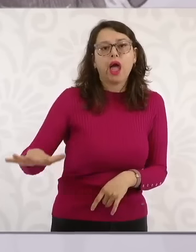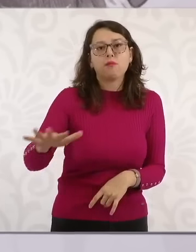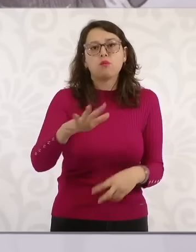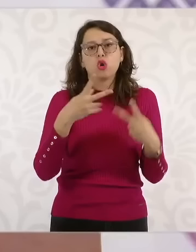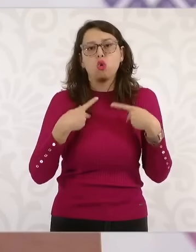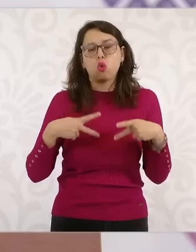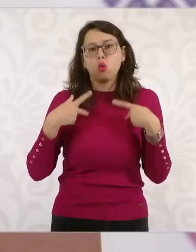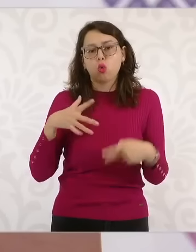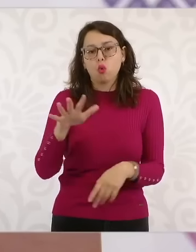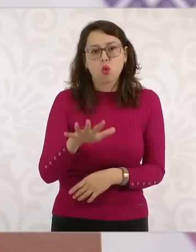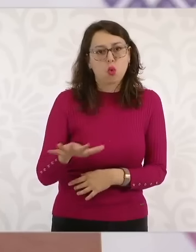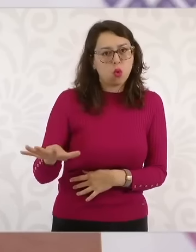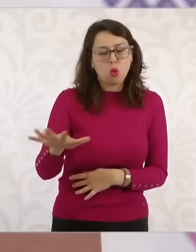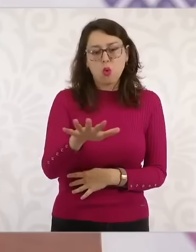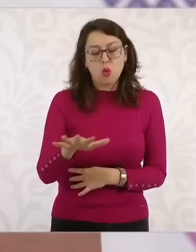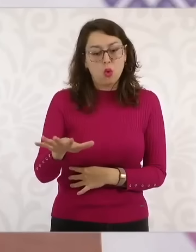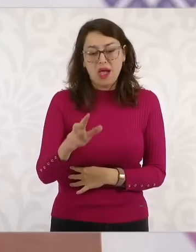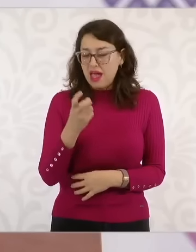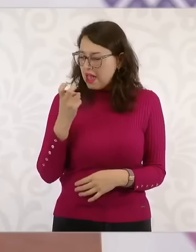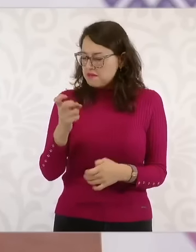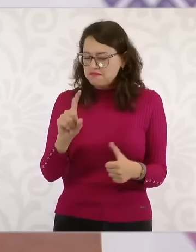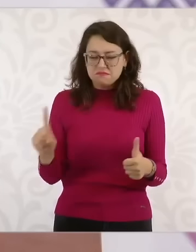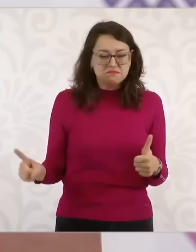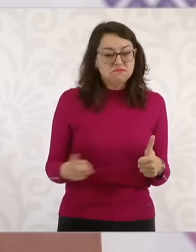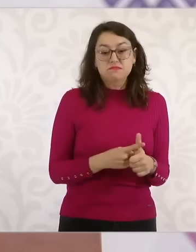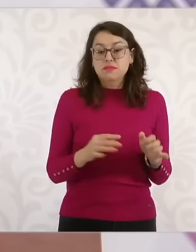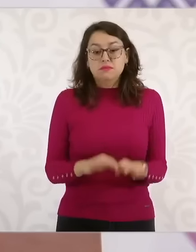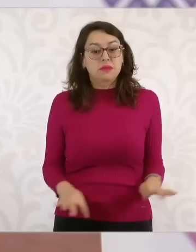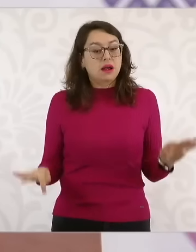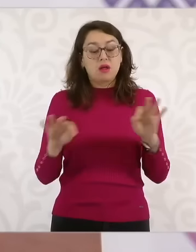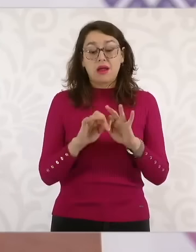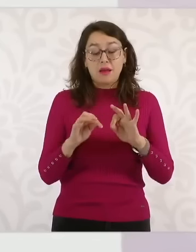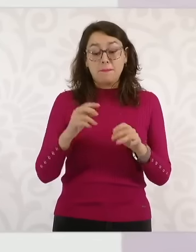Ese es un principio muy importante, es con los pueblos.